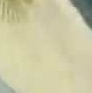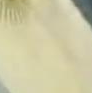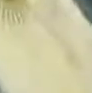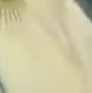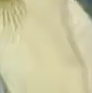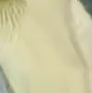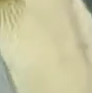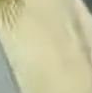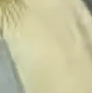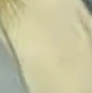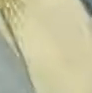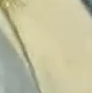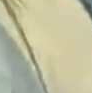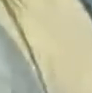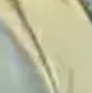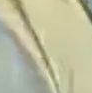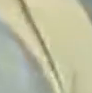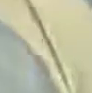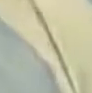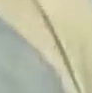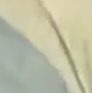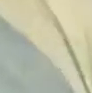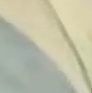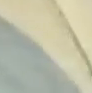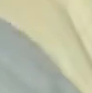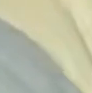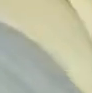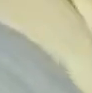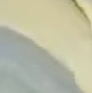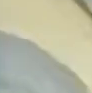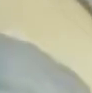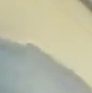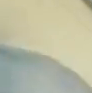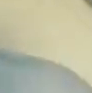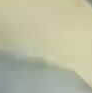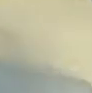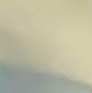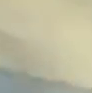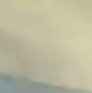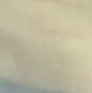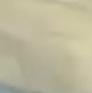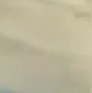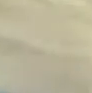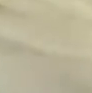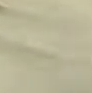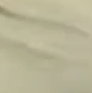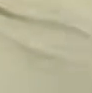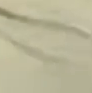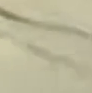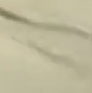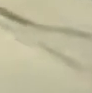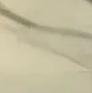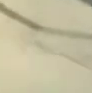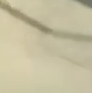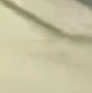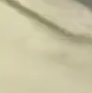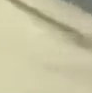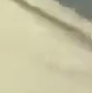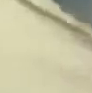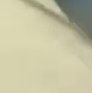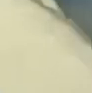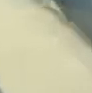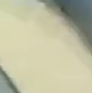servicio internacional RAE Radiodifusión Argentina al Exterior a partir de este momento las emisoras pertenecientes